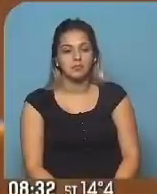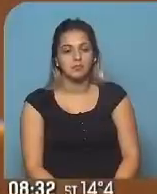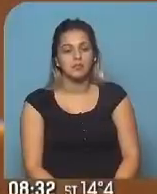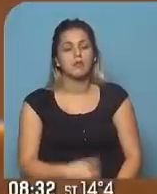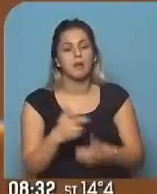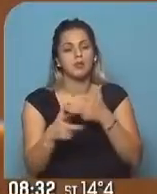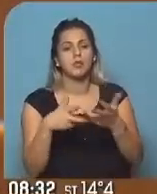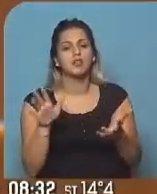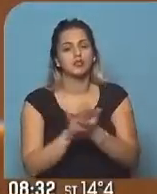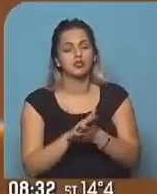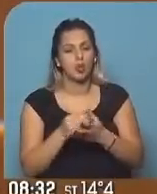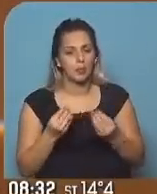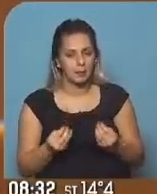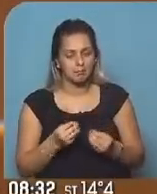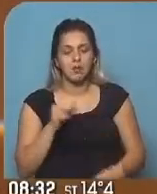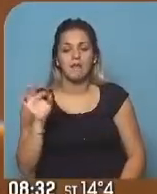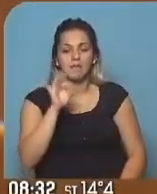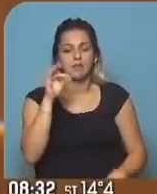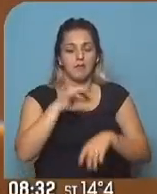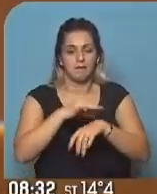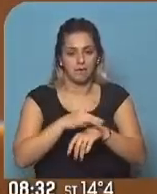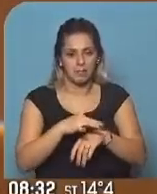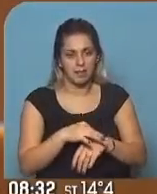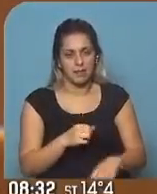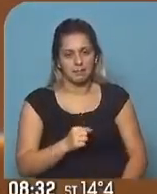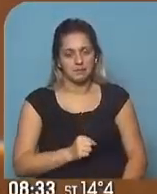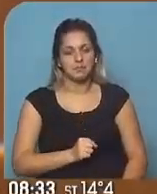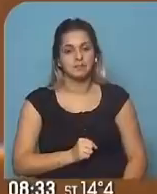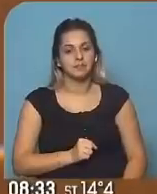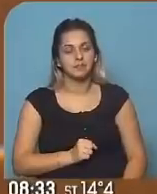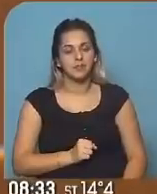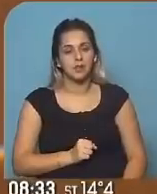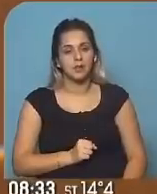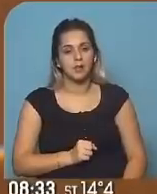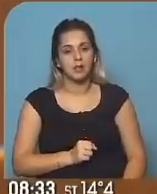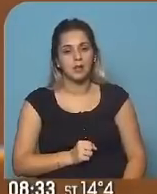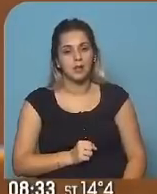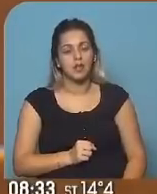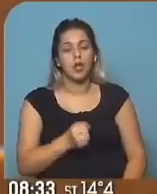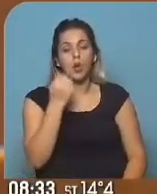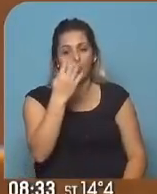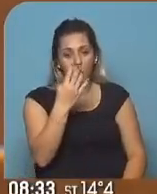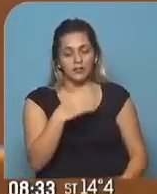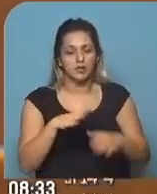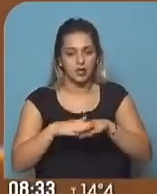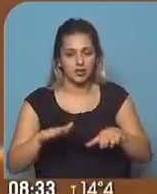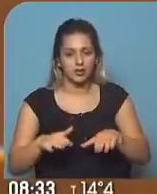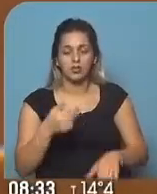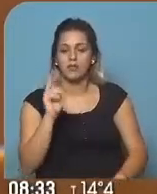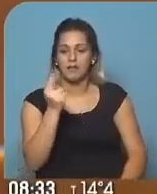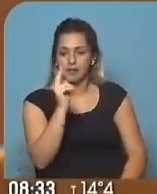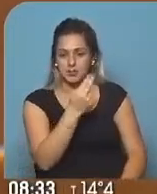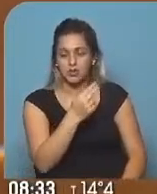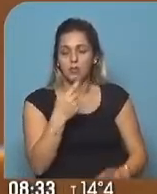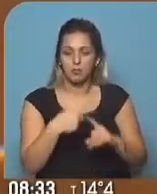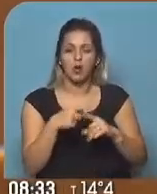Vamos a hablar de los casos de la bacteria Streptococcus pyogenes, que 4 niños murieron a causa